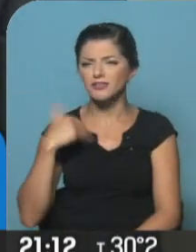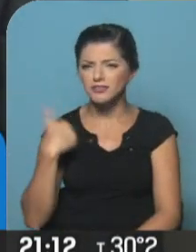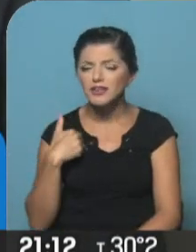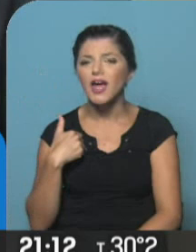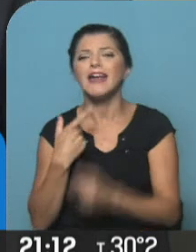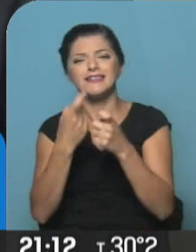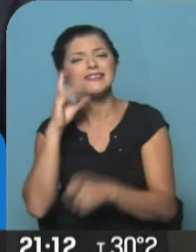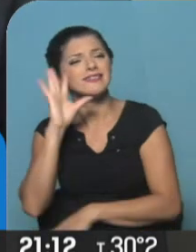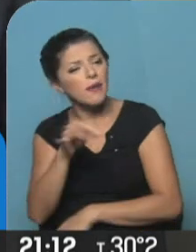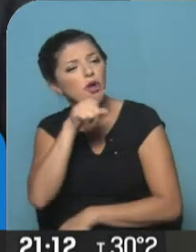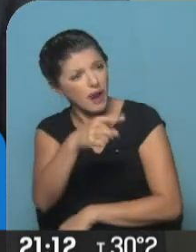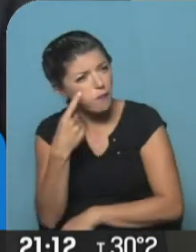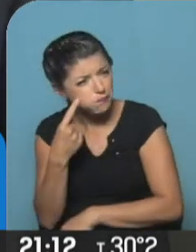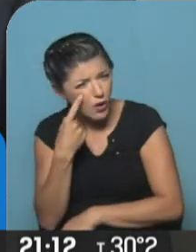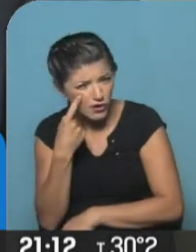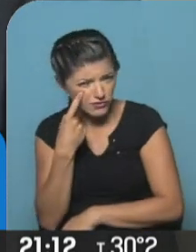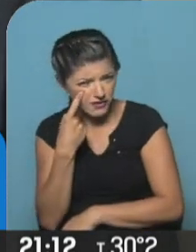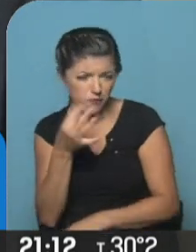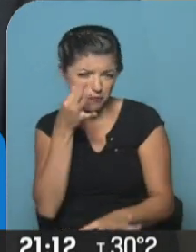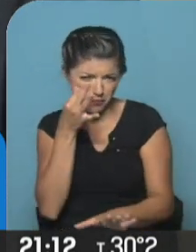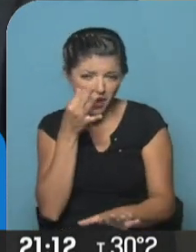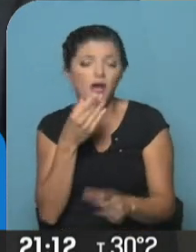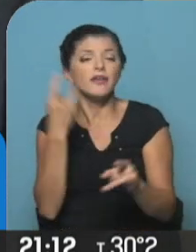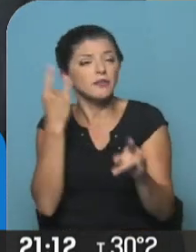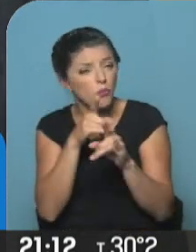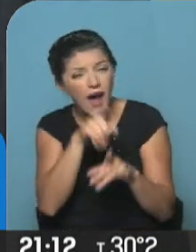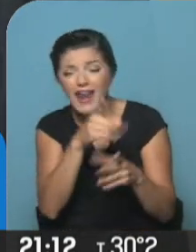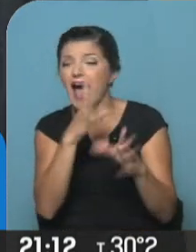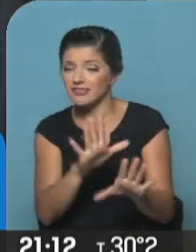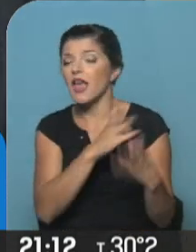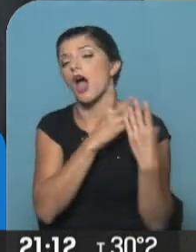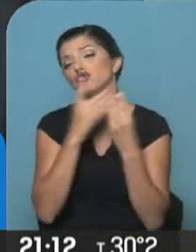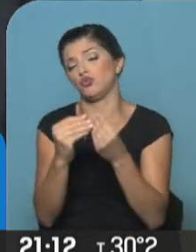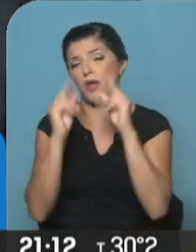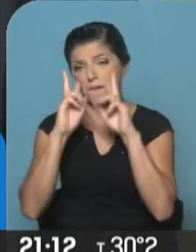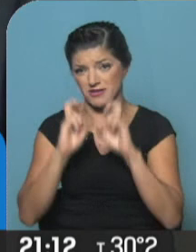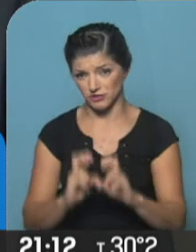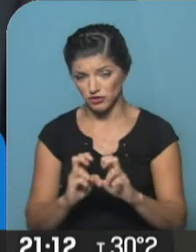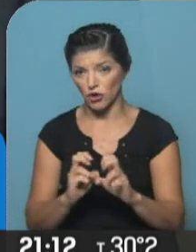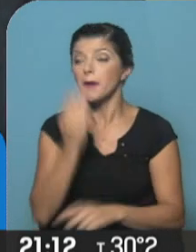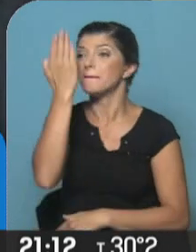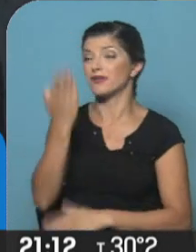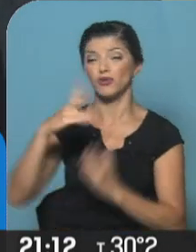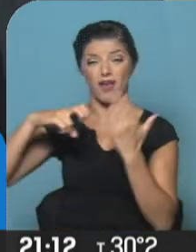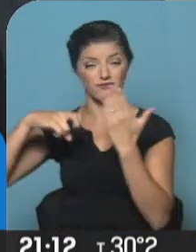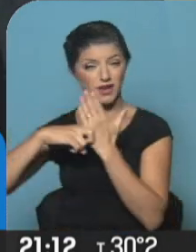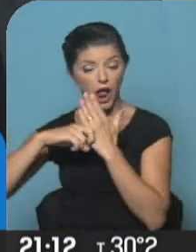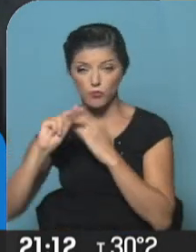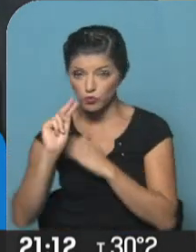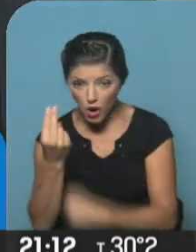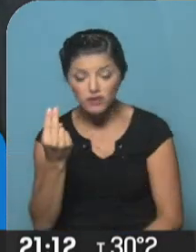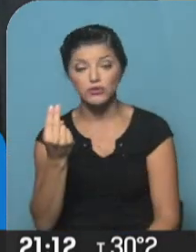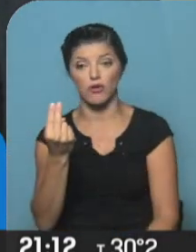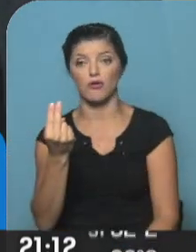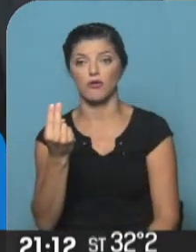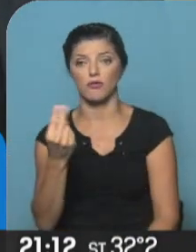todo lo que sabe, que seguramente va a colaborar mucho con esta causa. Que la muerte de un fiscal de la Nación debe ser al